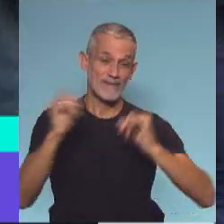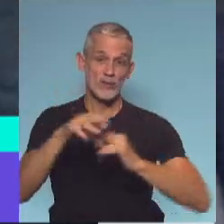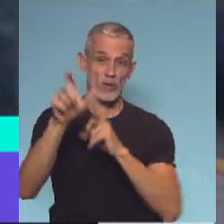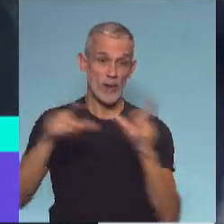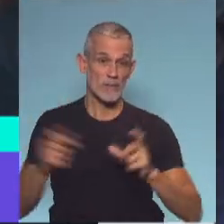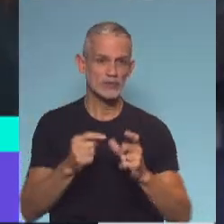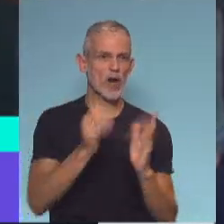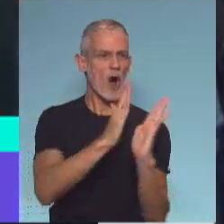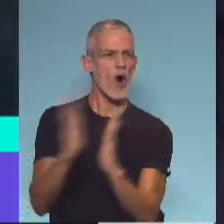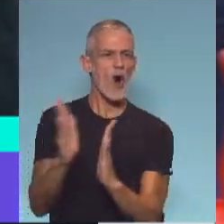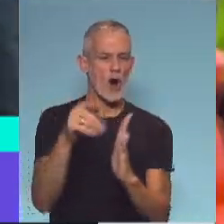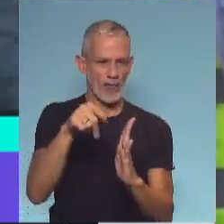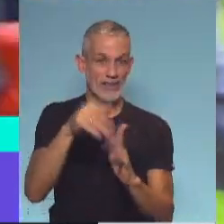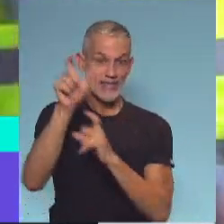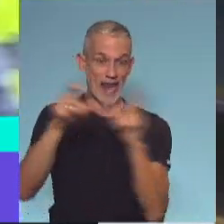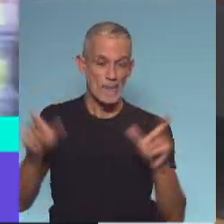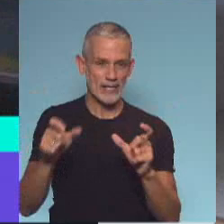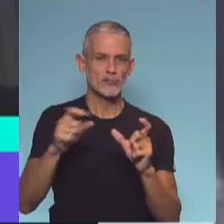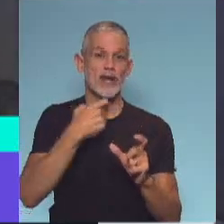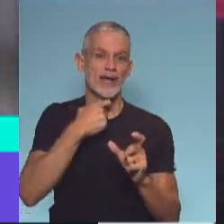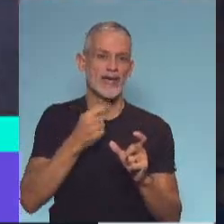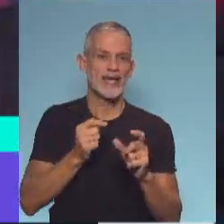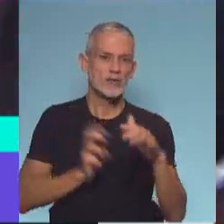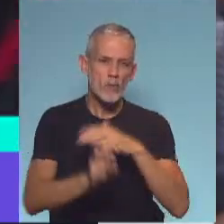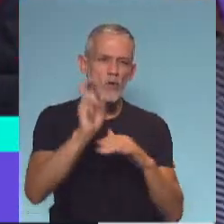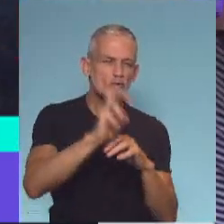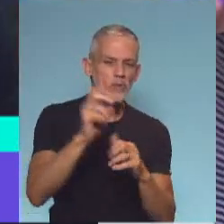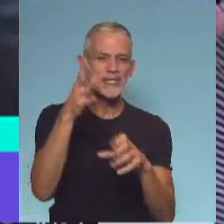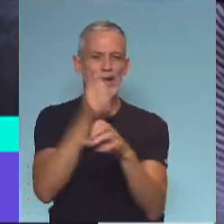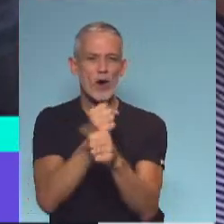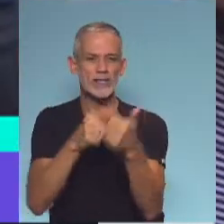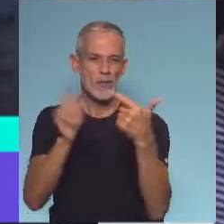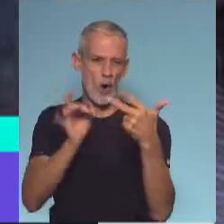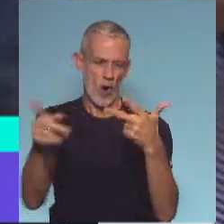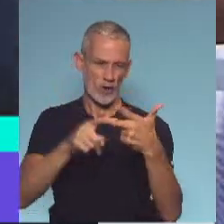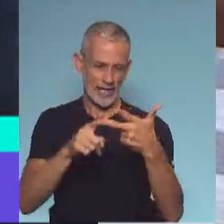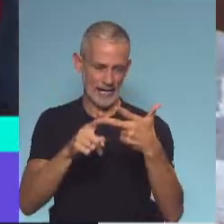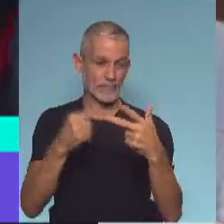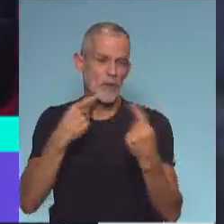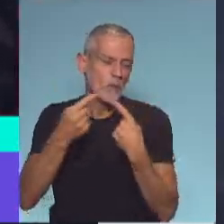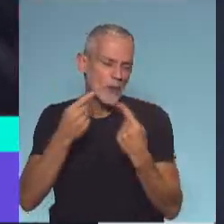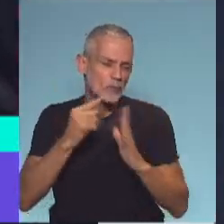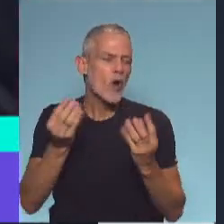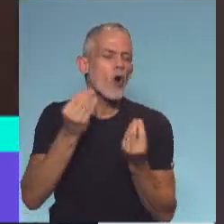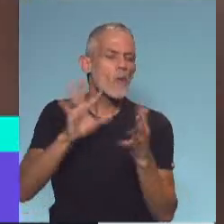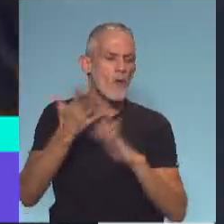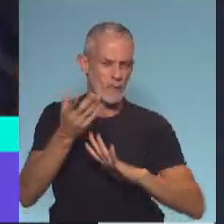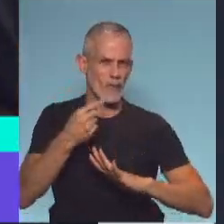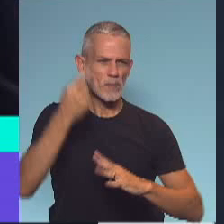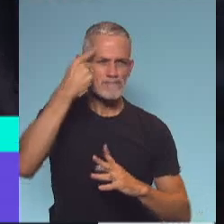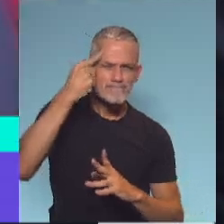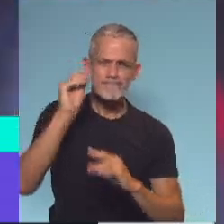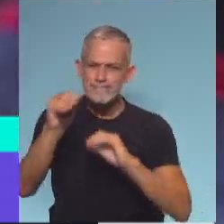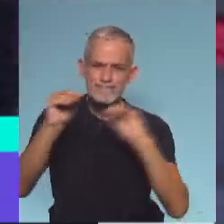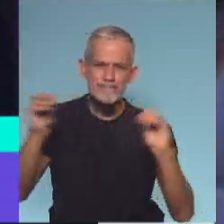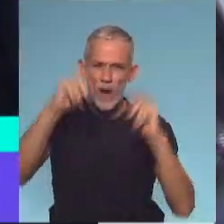es el ordenamiento de las personas que se quieren ir a tomar el subte, el tren o el colectivo. Consultanos y decinos cómo es la concientizadora que no